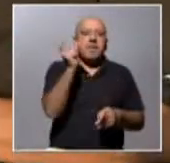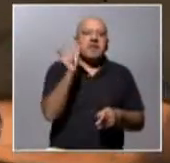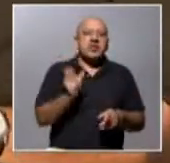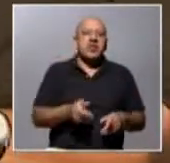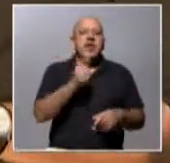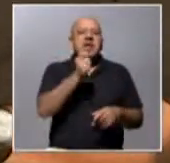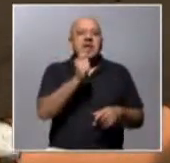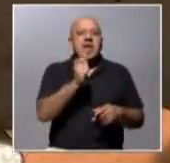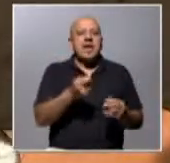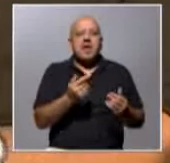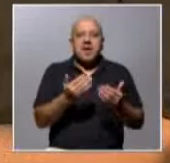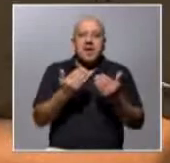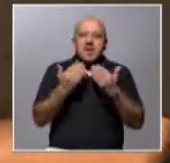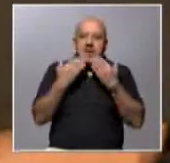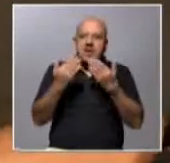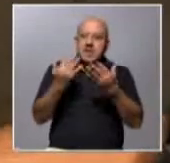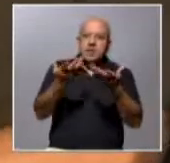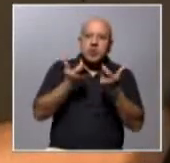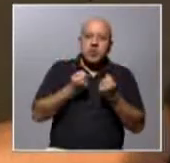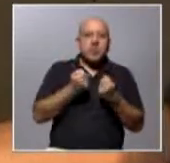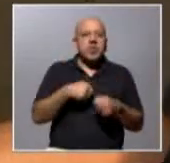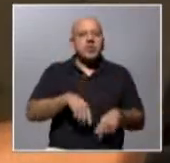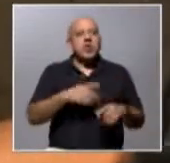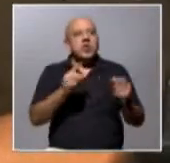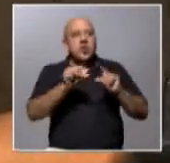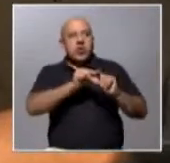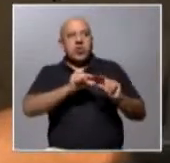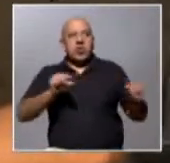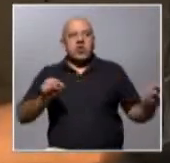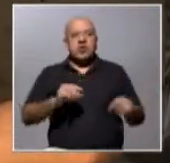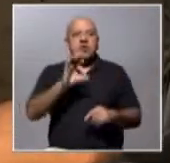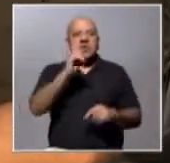que esto suceda, además de que se reciben donaciones por el